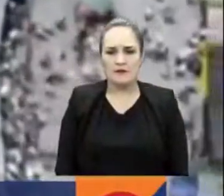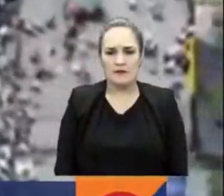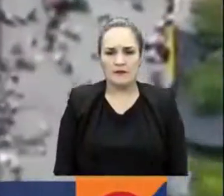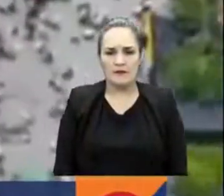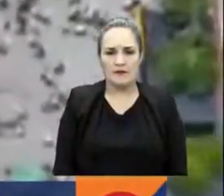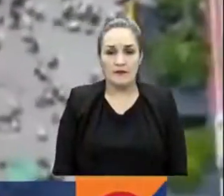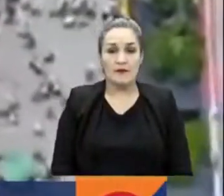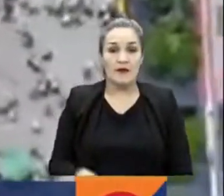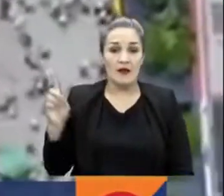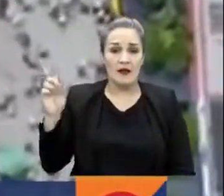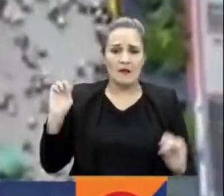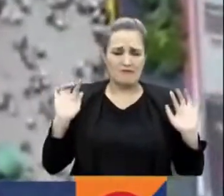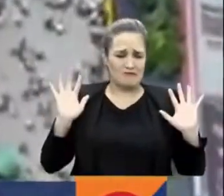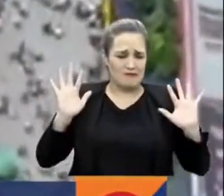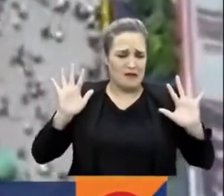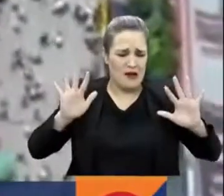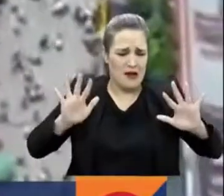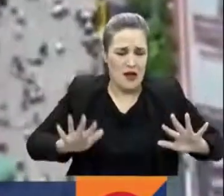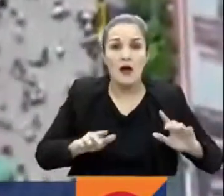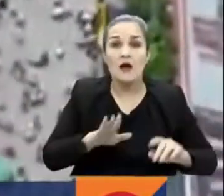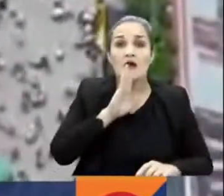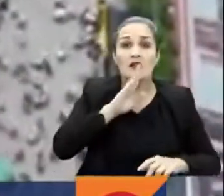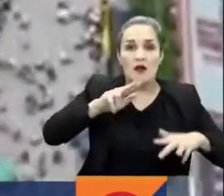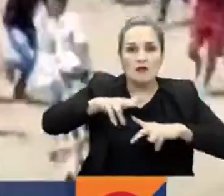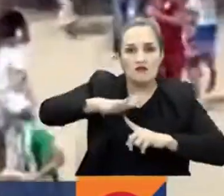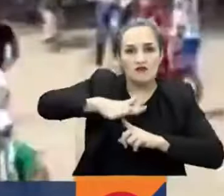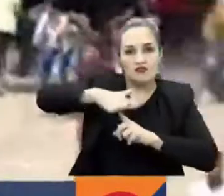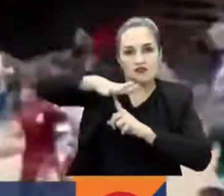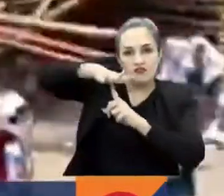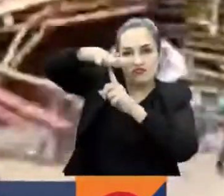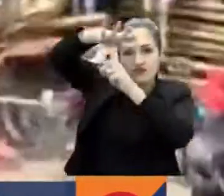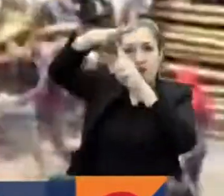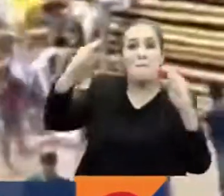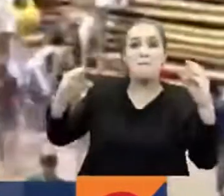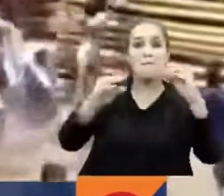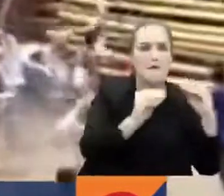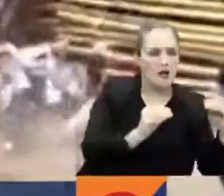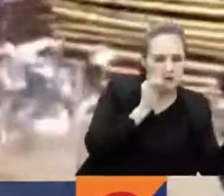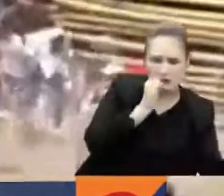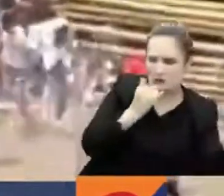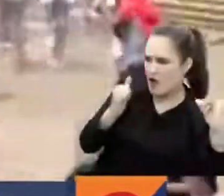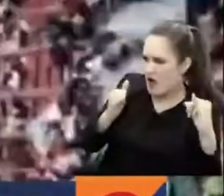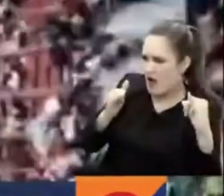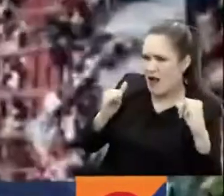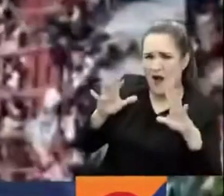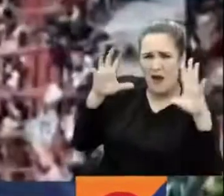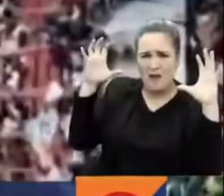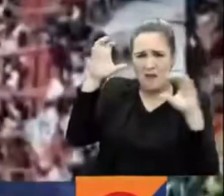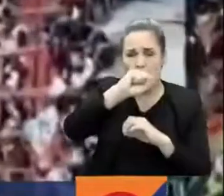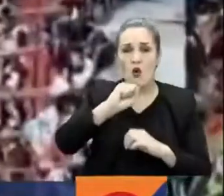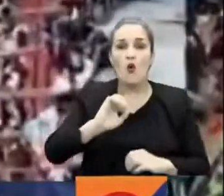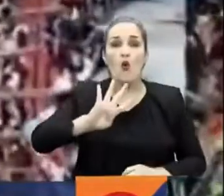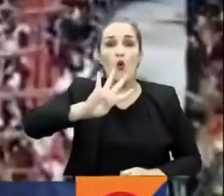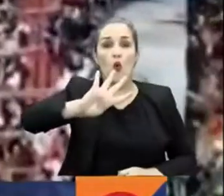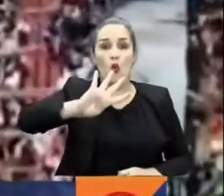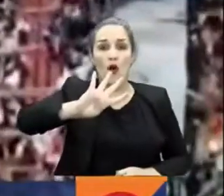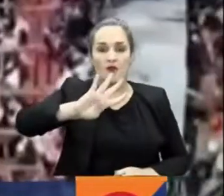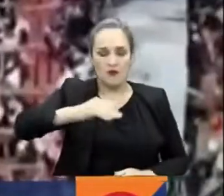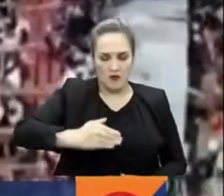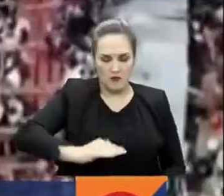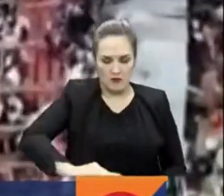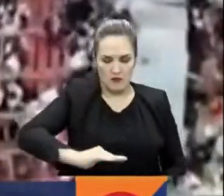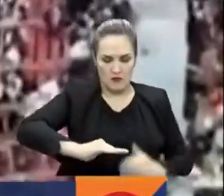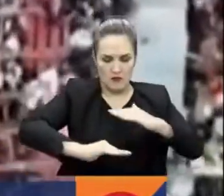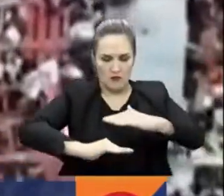Las imágenes captadas por asistentes y por un dron muestran cómo decenas de personas caen de los cuatro niveles que casi a arañazos